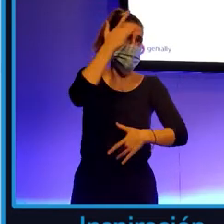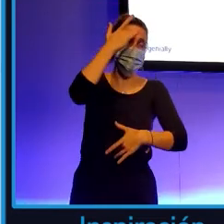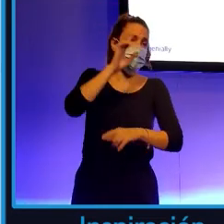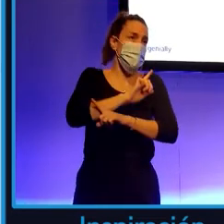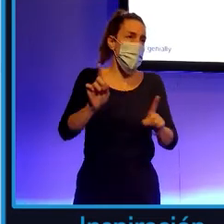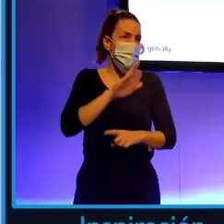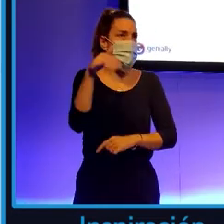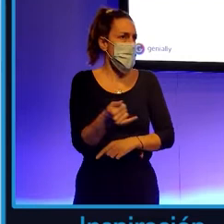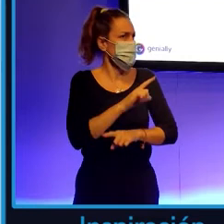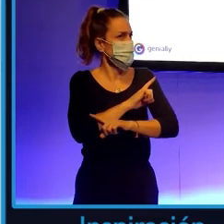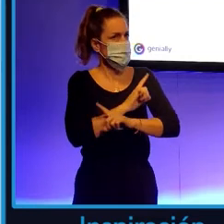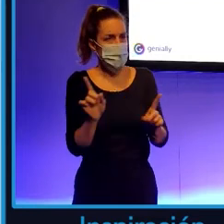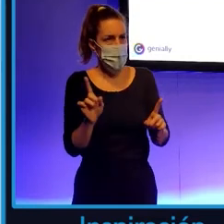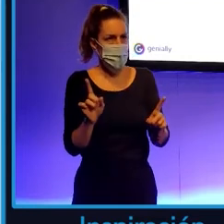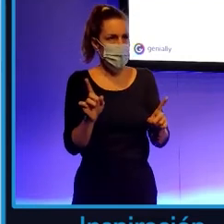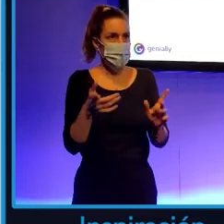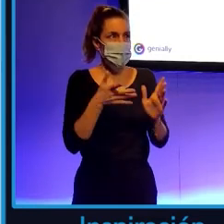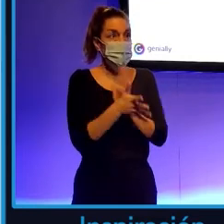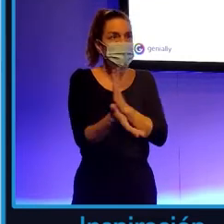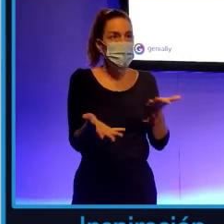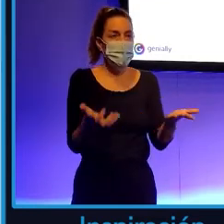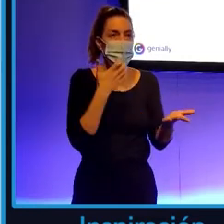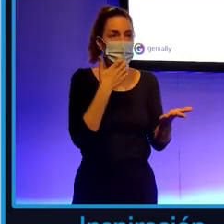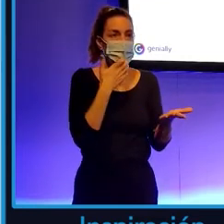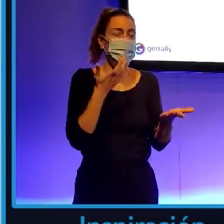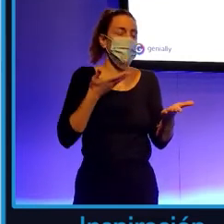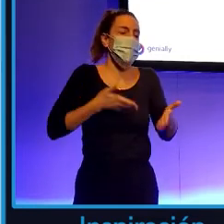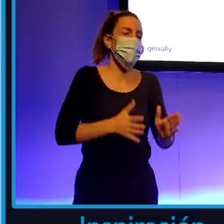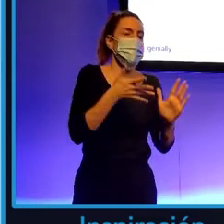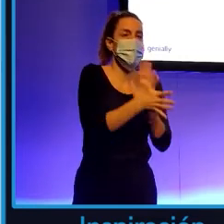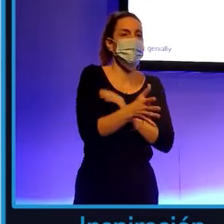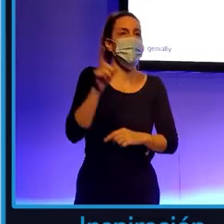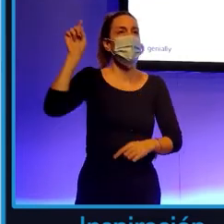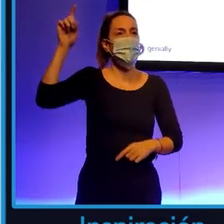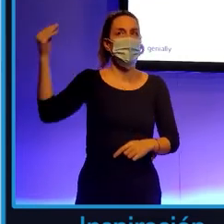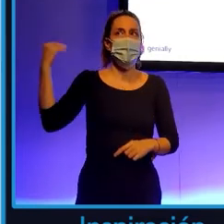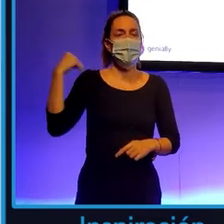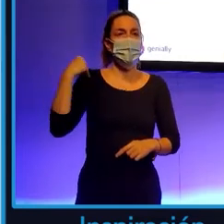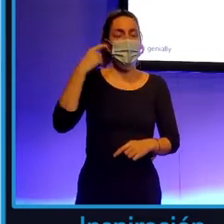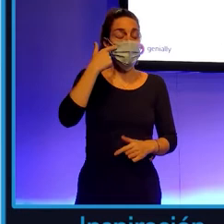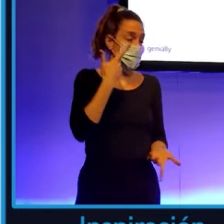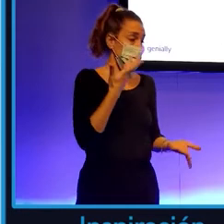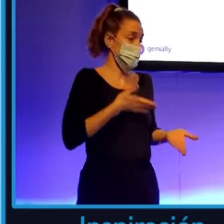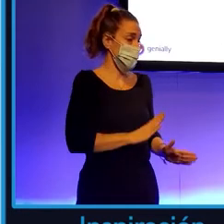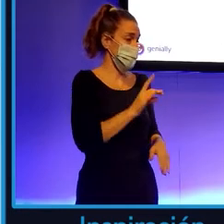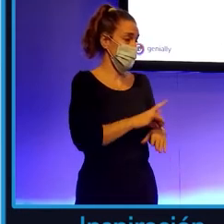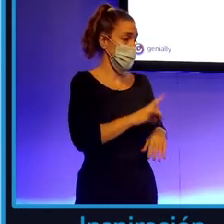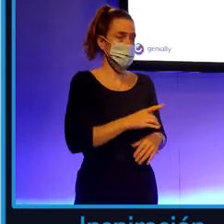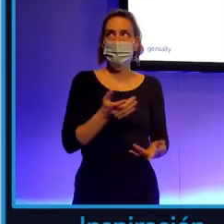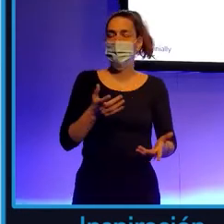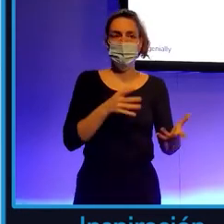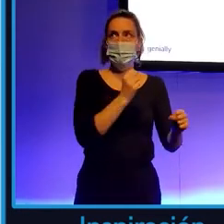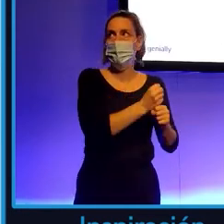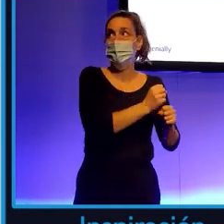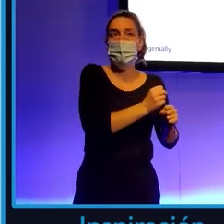no tienen hijos cuando los profesores nos llaman tenemos que ir a recogerlos porque se ponen ustedes malos o cuando eran más pequeñitos bueno pues